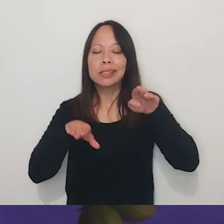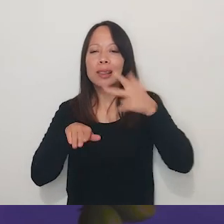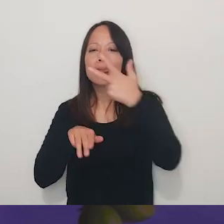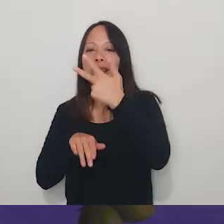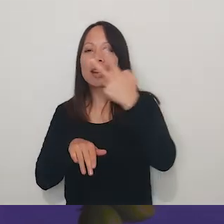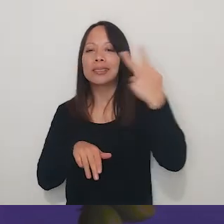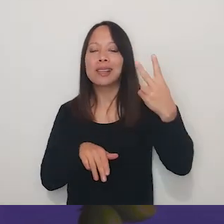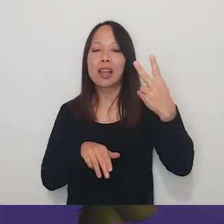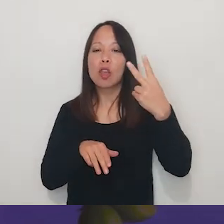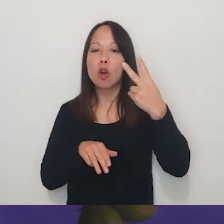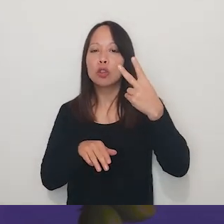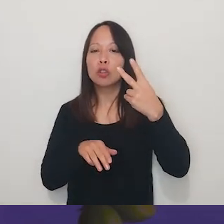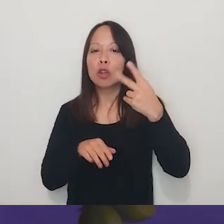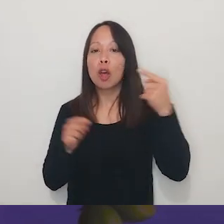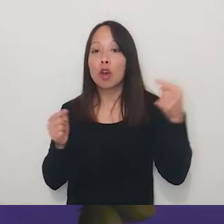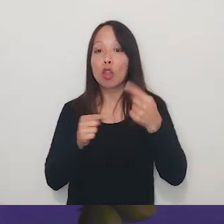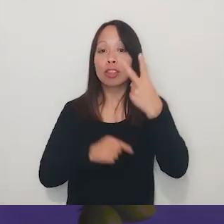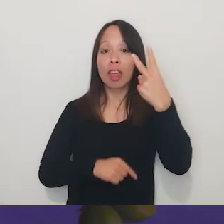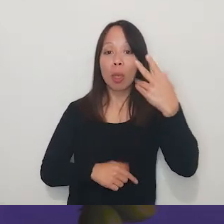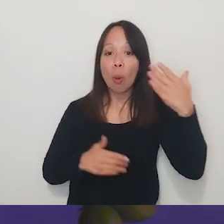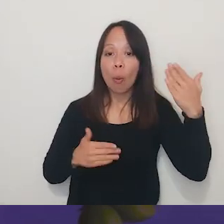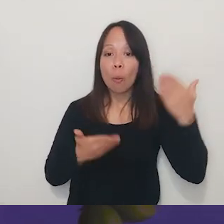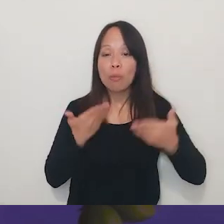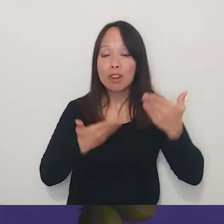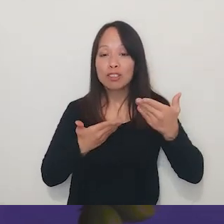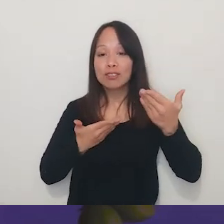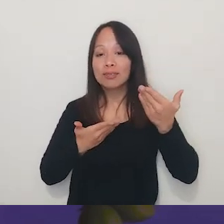clínica, 32% versus 2%.